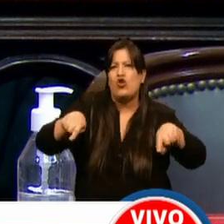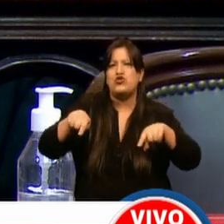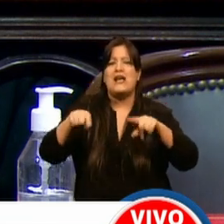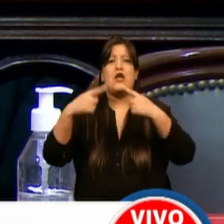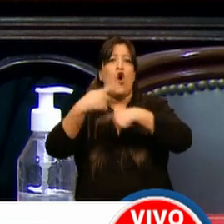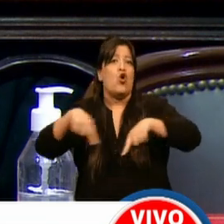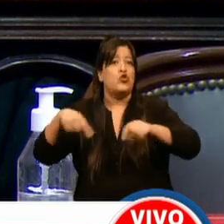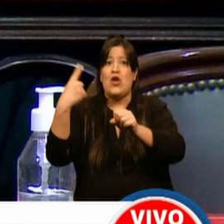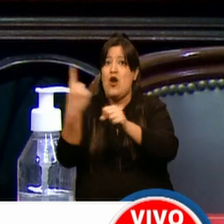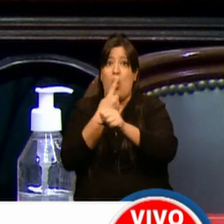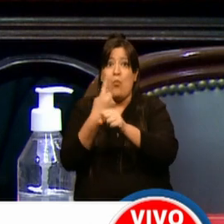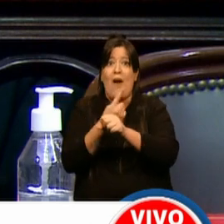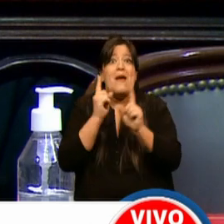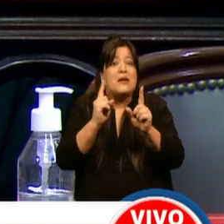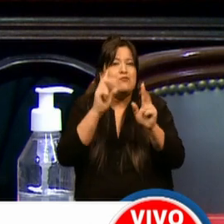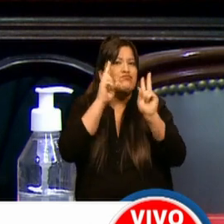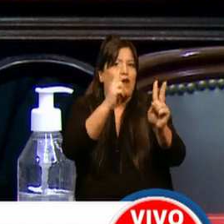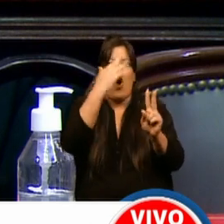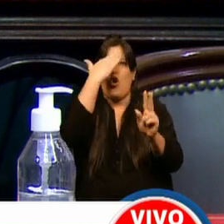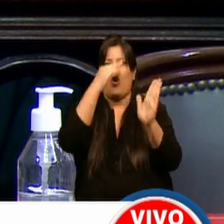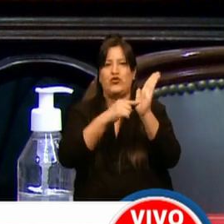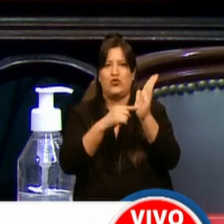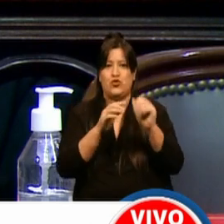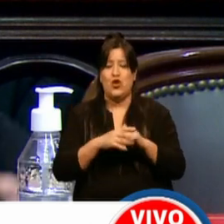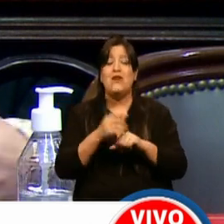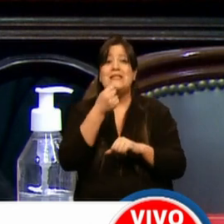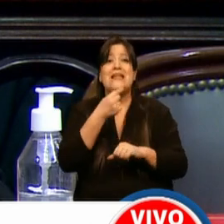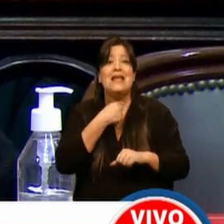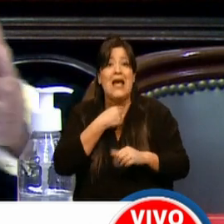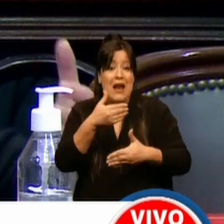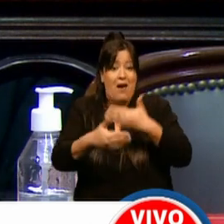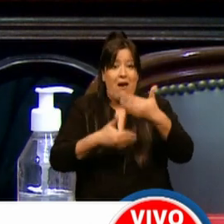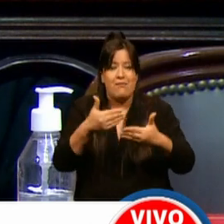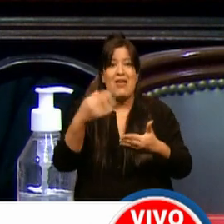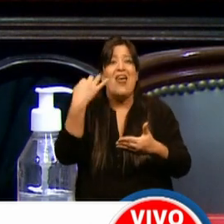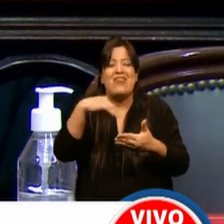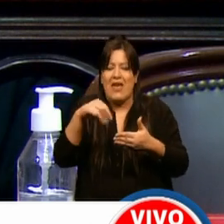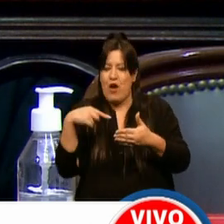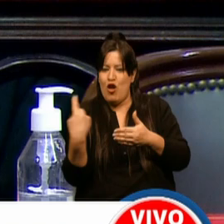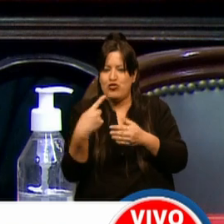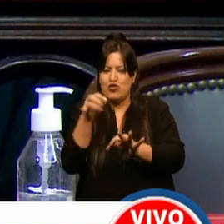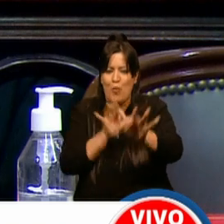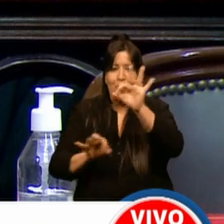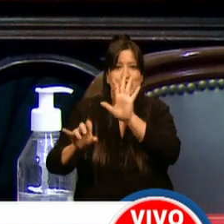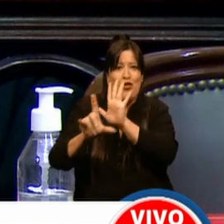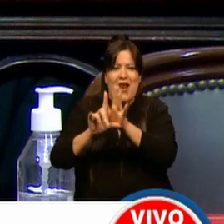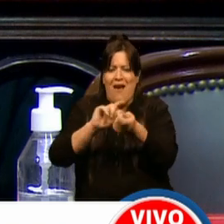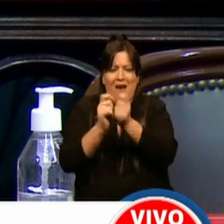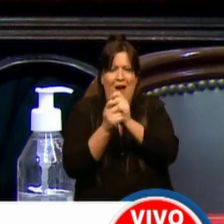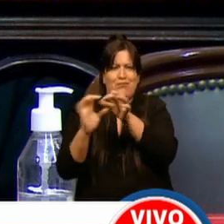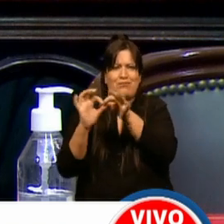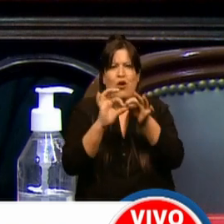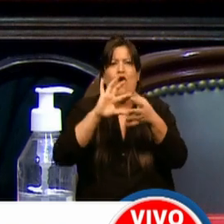es lo que no podemos hacer y si queremos hacerlo vamos a tener que adecuar principalmente nuestra